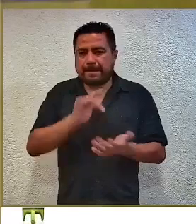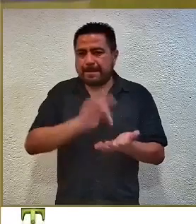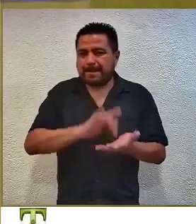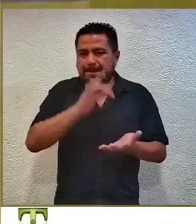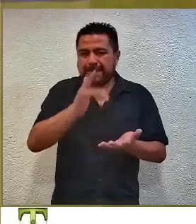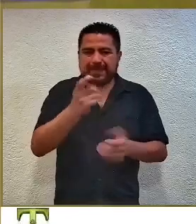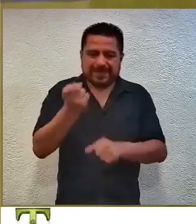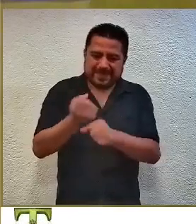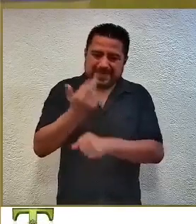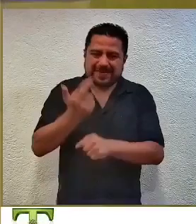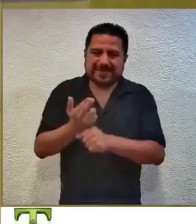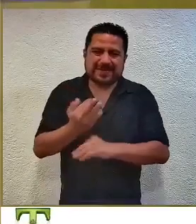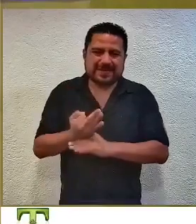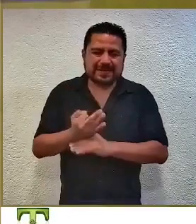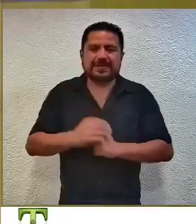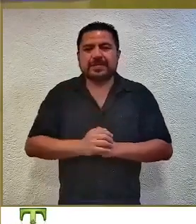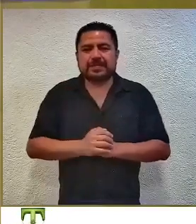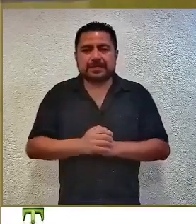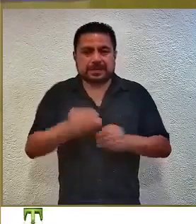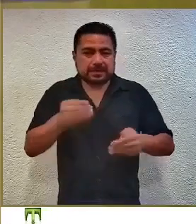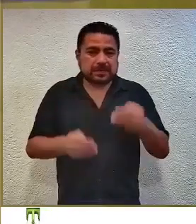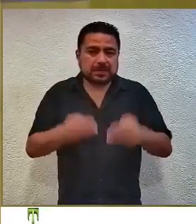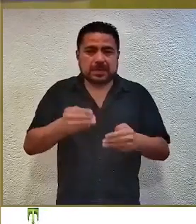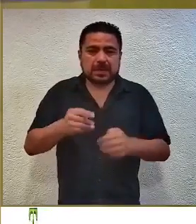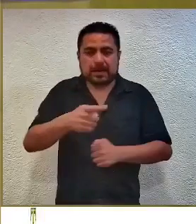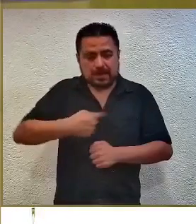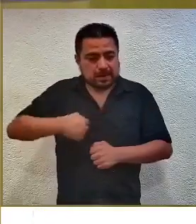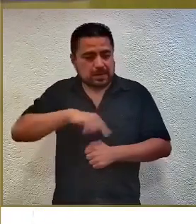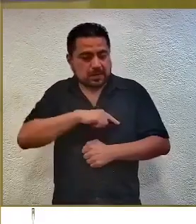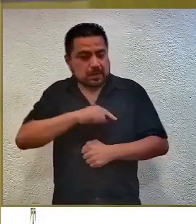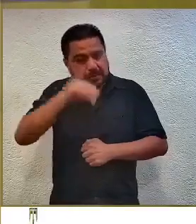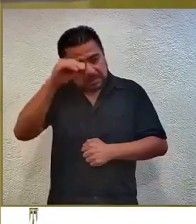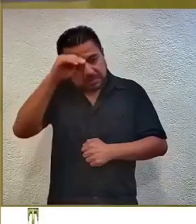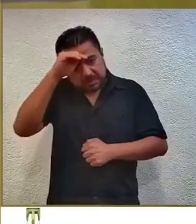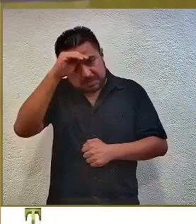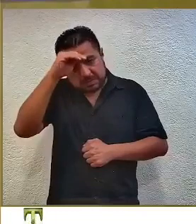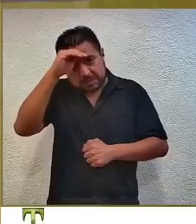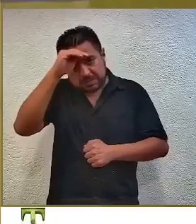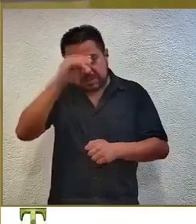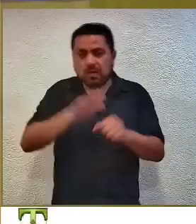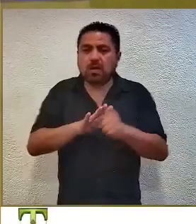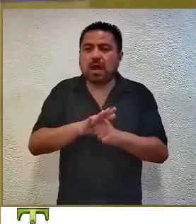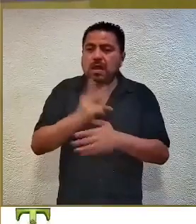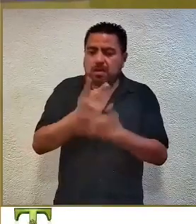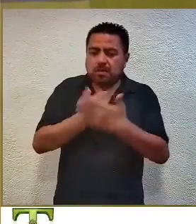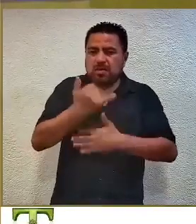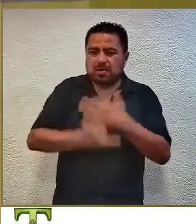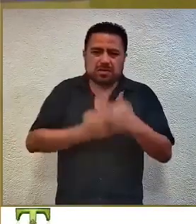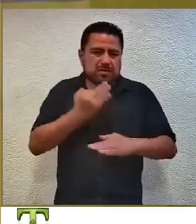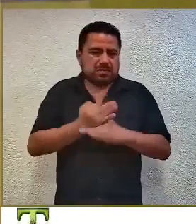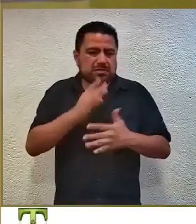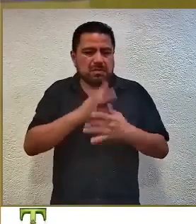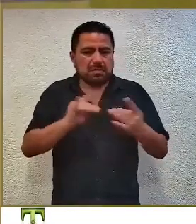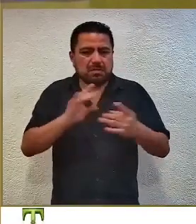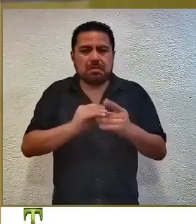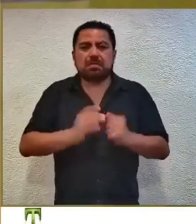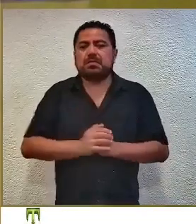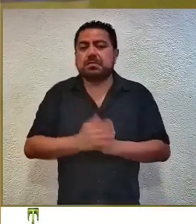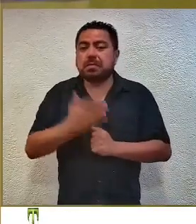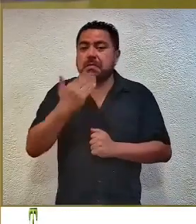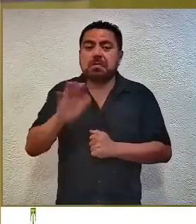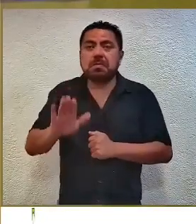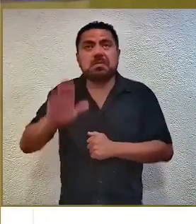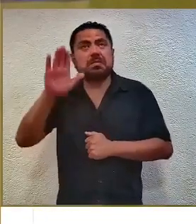Gracias, secretario. Magistradas, magistrado, está a nuestra consideración el proyecto del que se ha dado cuenta. No